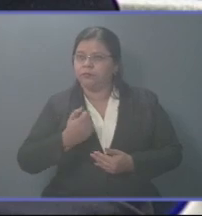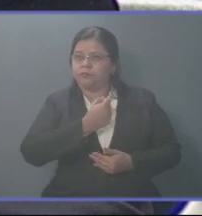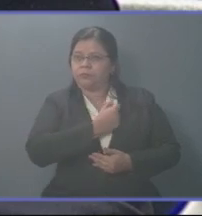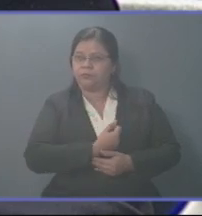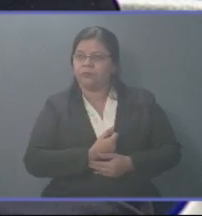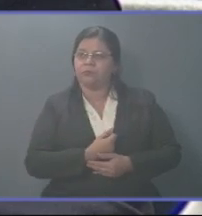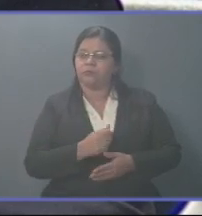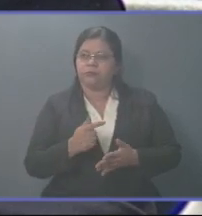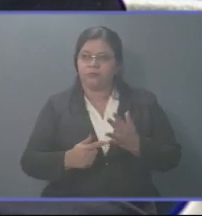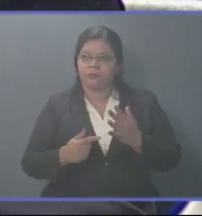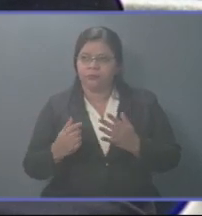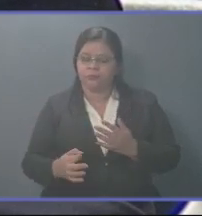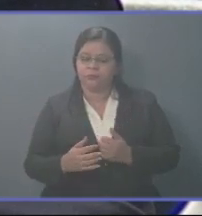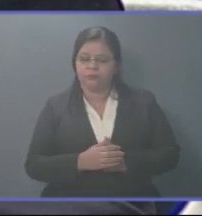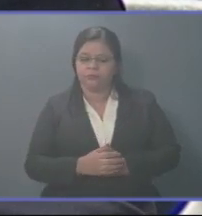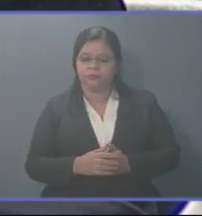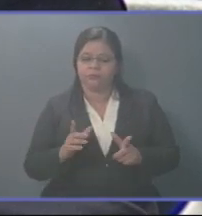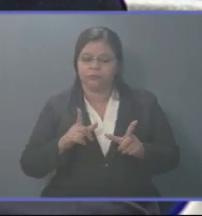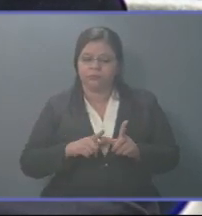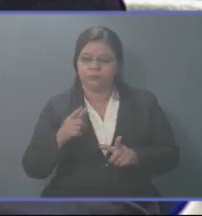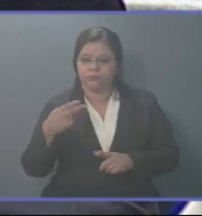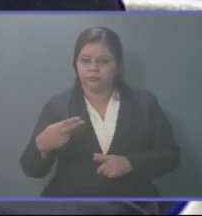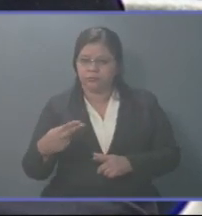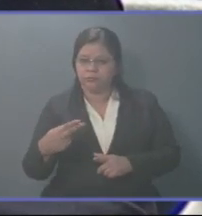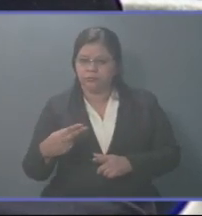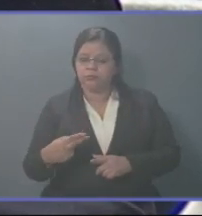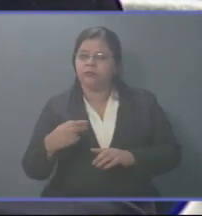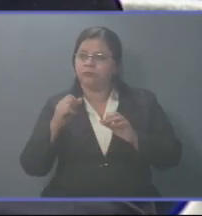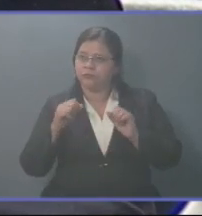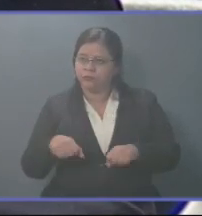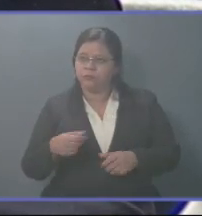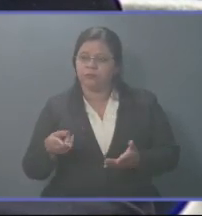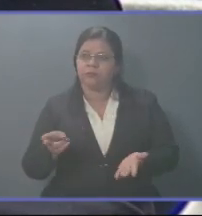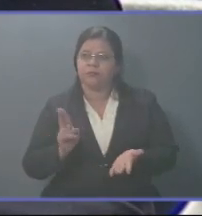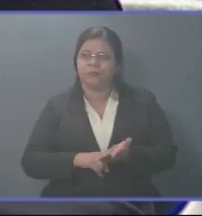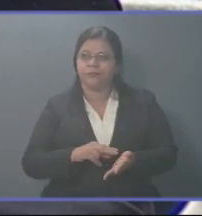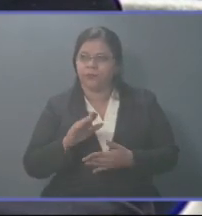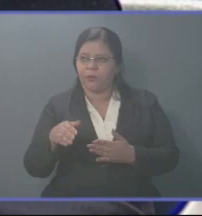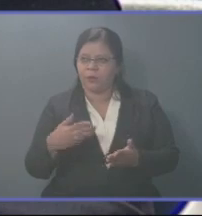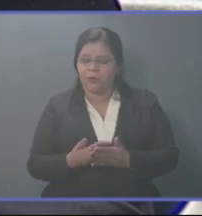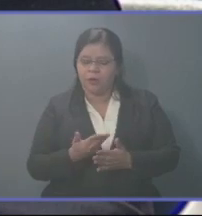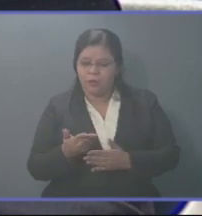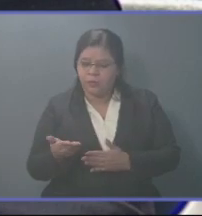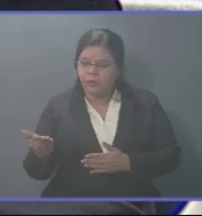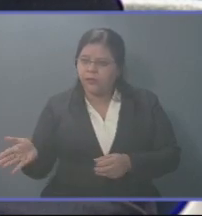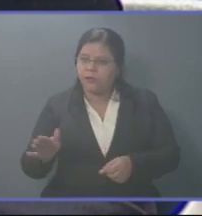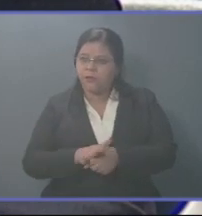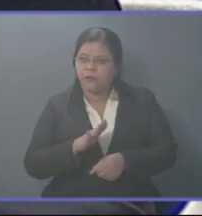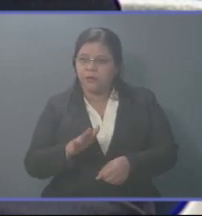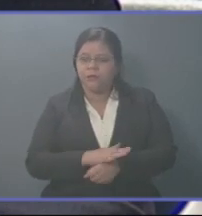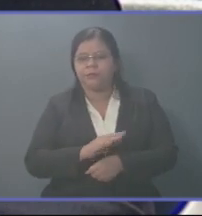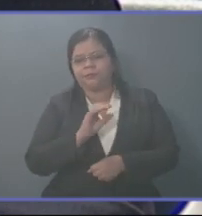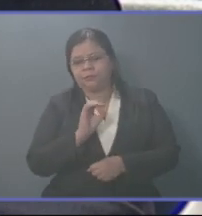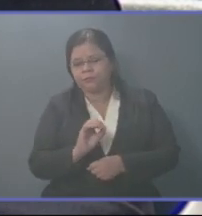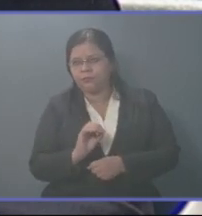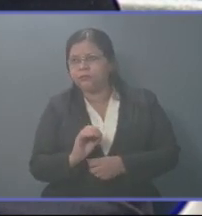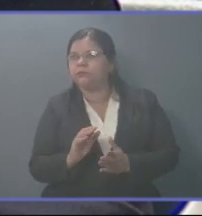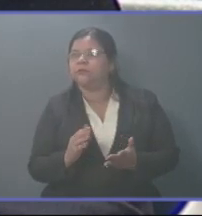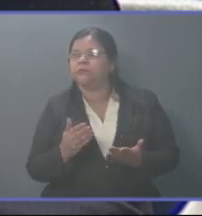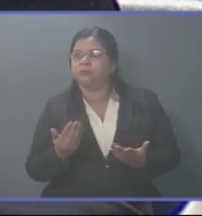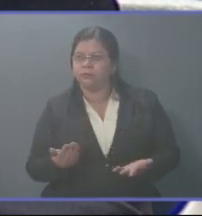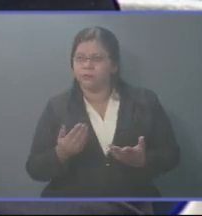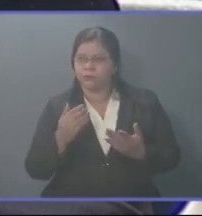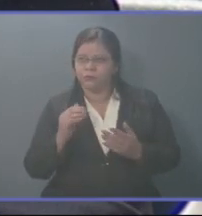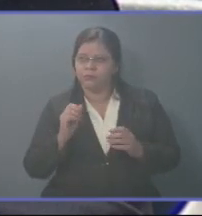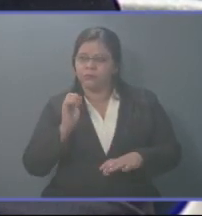reconocidos por esta ley. H. Adquirir y contratar los recursos, bienes y servicios que sean necesarios para el logro